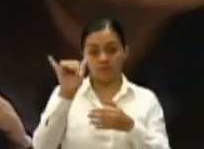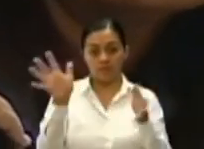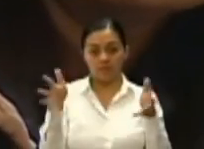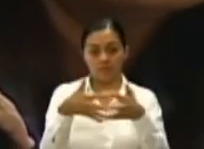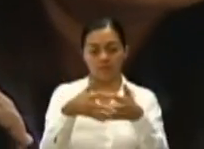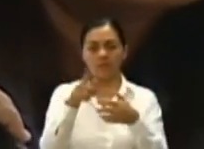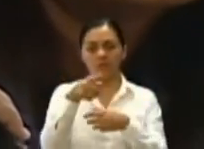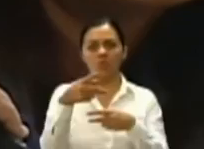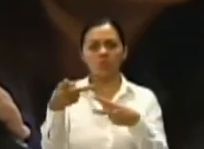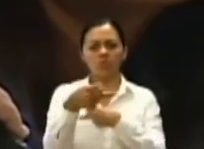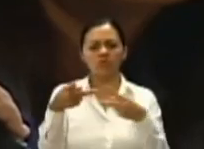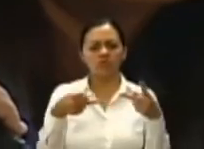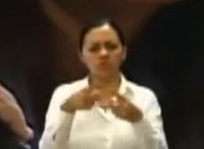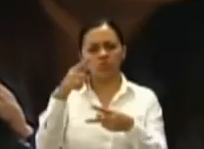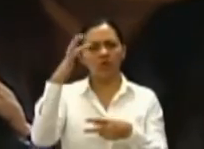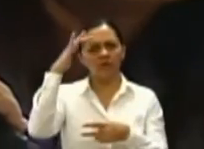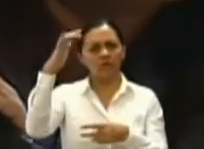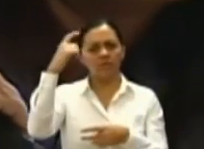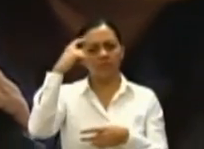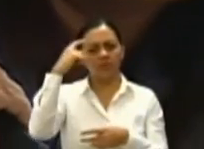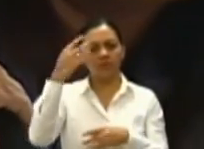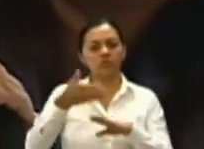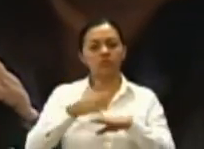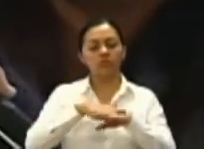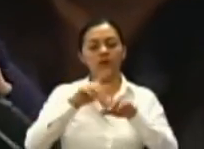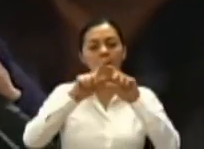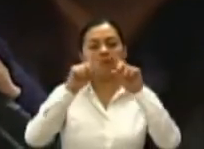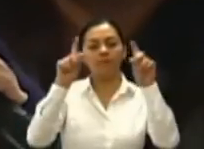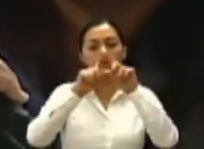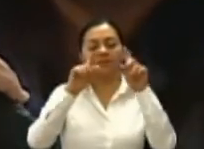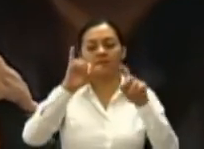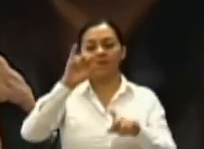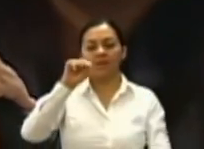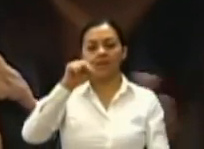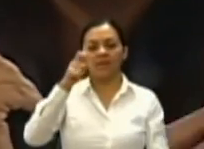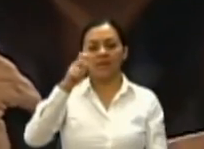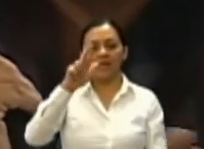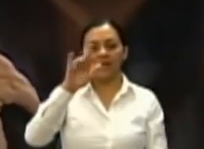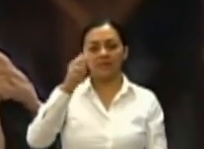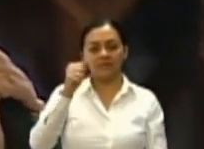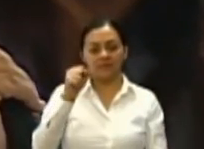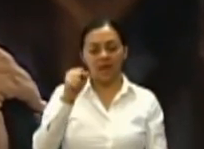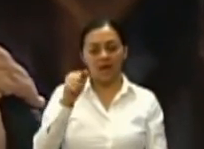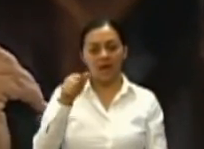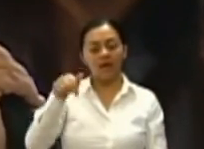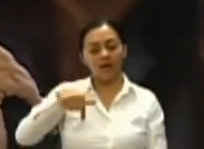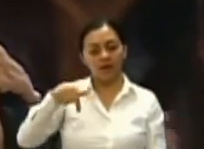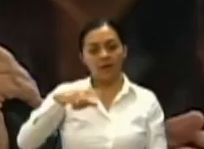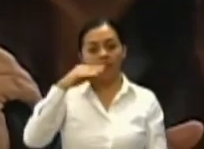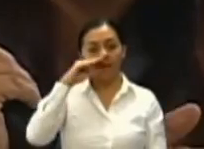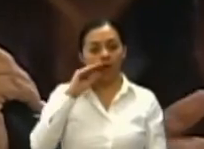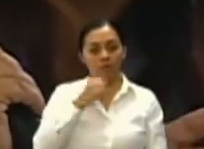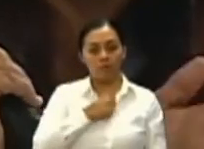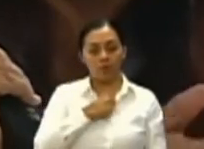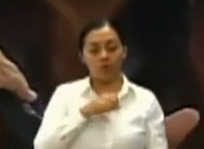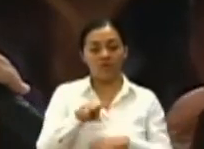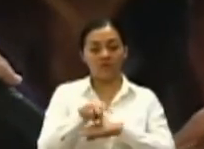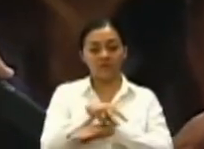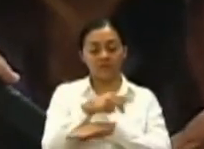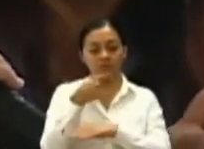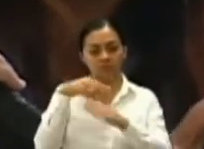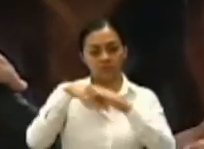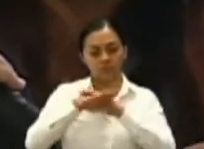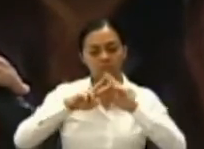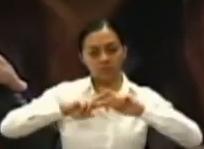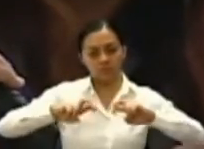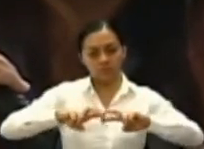cuál es su postura respecto a la empresa de jaime nebot ejerza ya se conoció que el fiscal chiriboga dijo que iba a